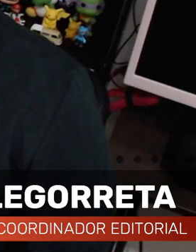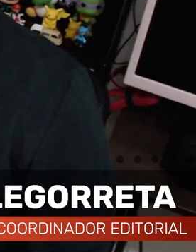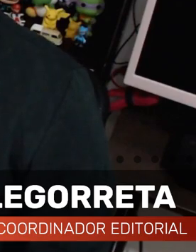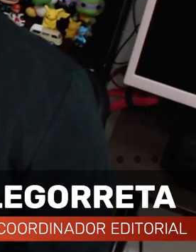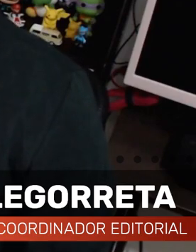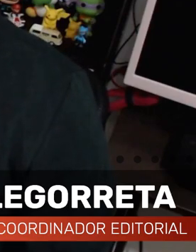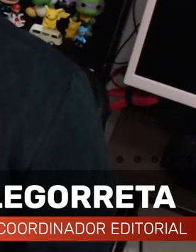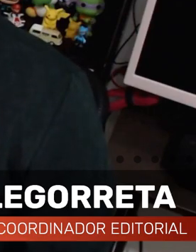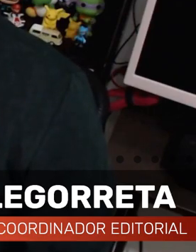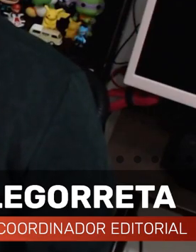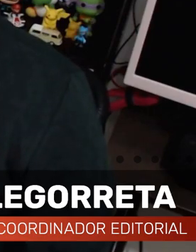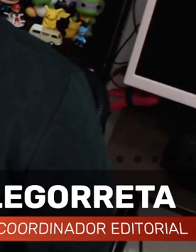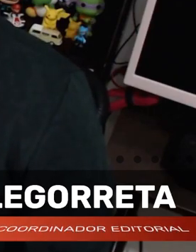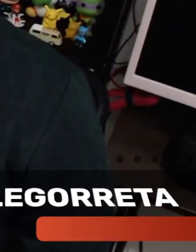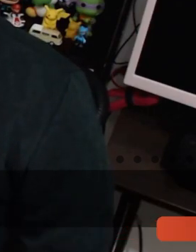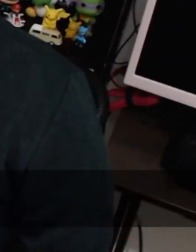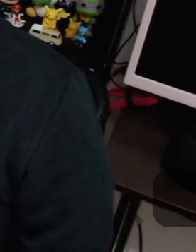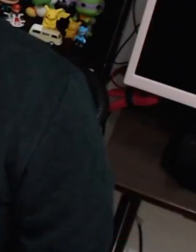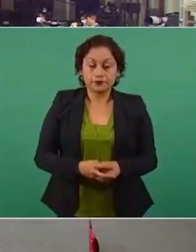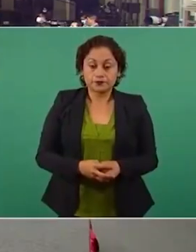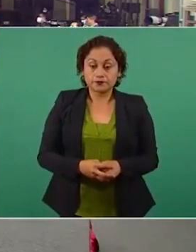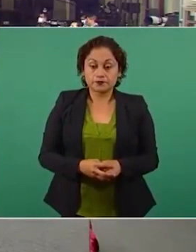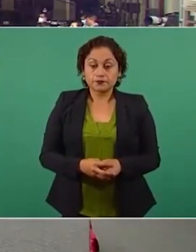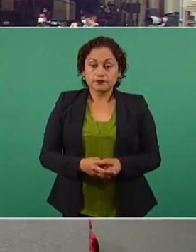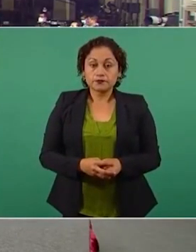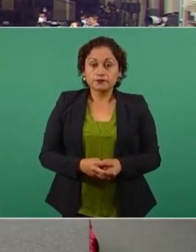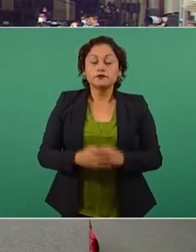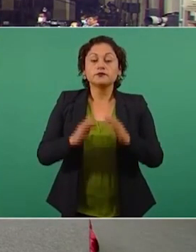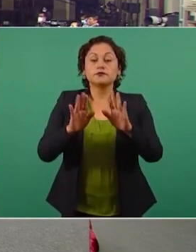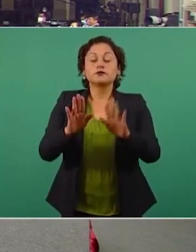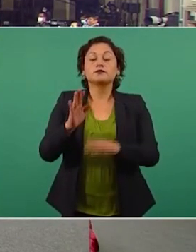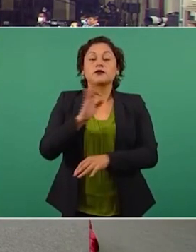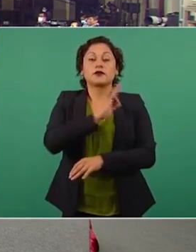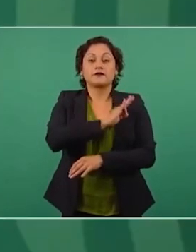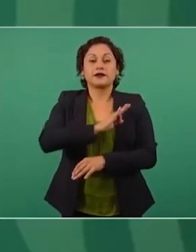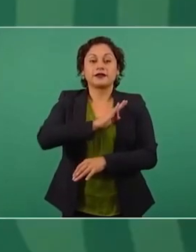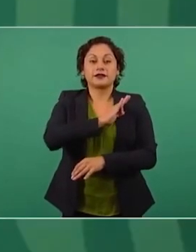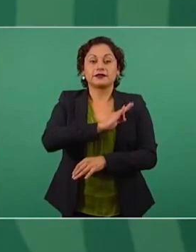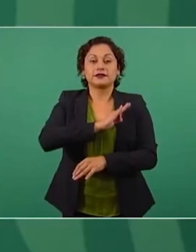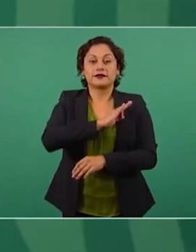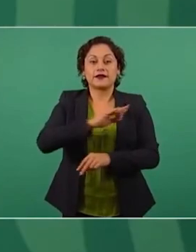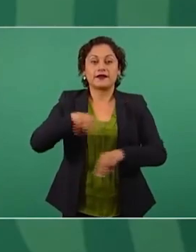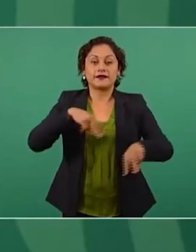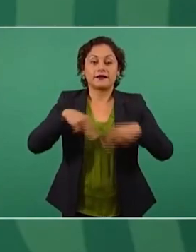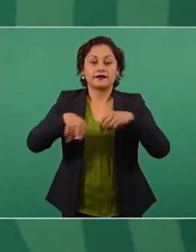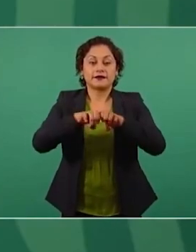Nos vemos el día de mañana. Adiós. Felicidades al Cruz Azul.